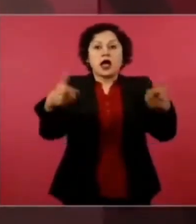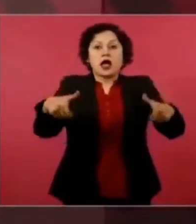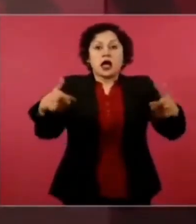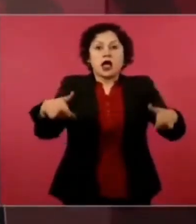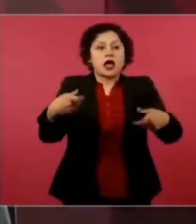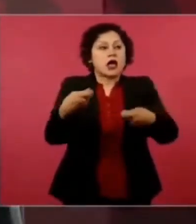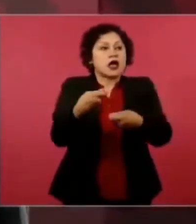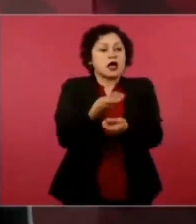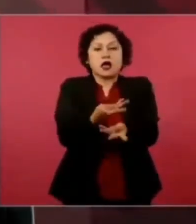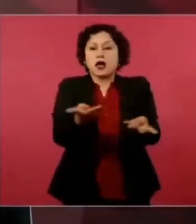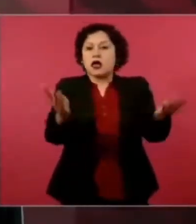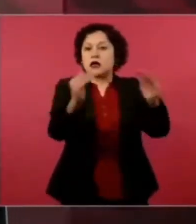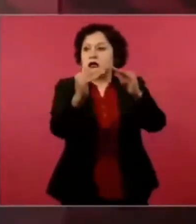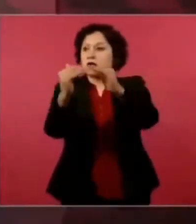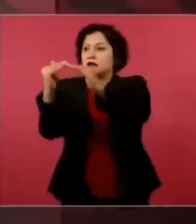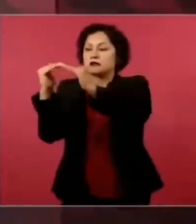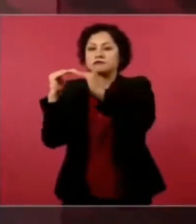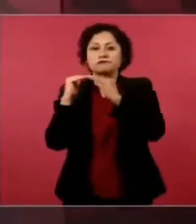distribuir el ingreso,